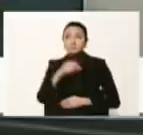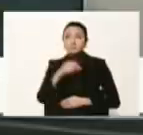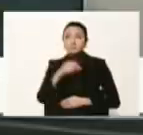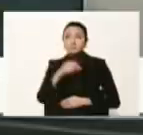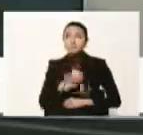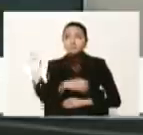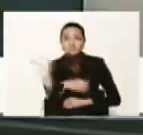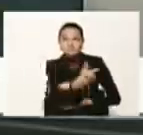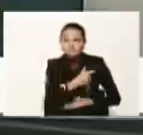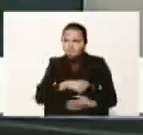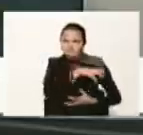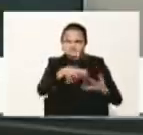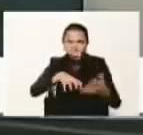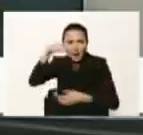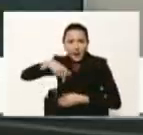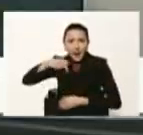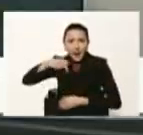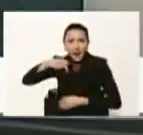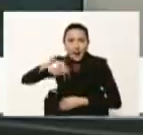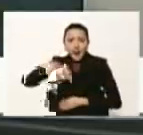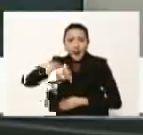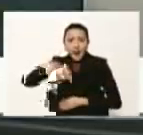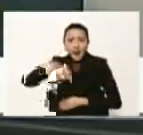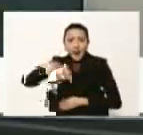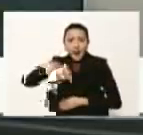Buscaban detener a Venezuela.